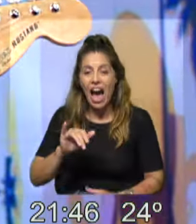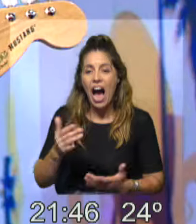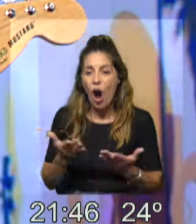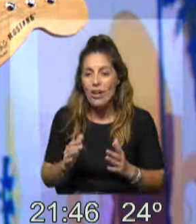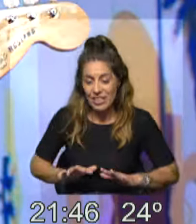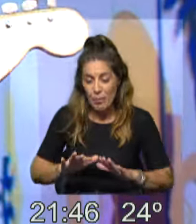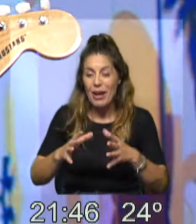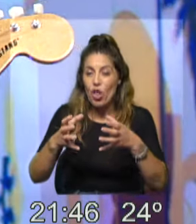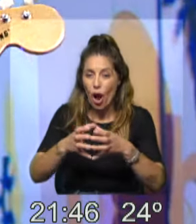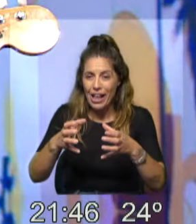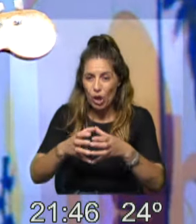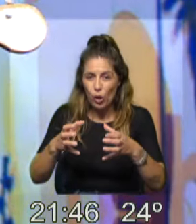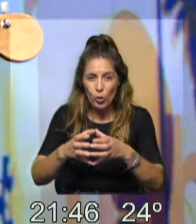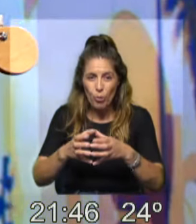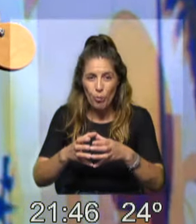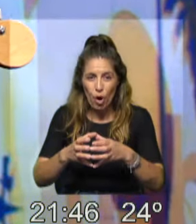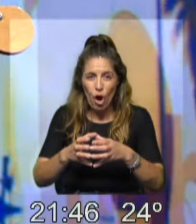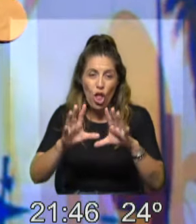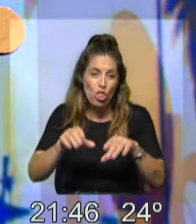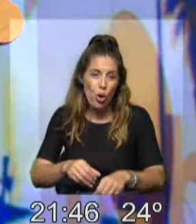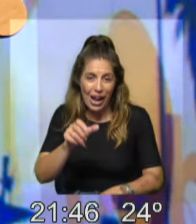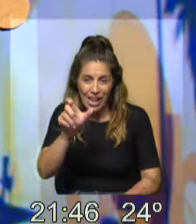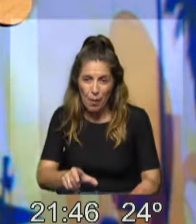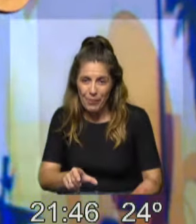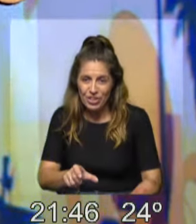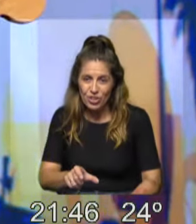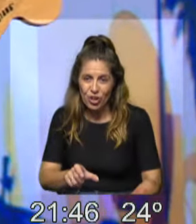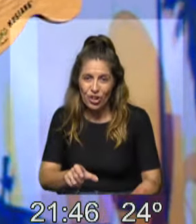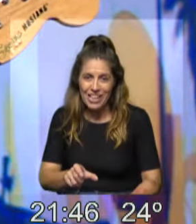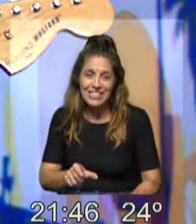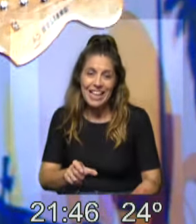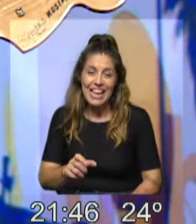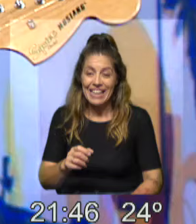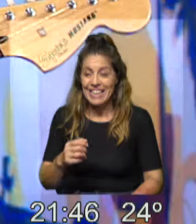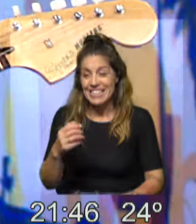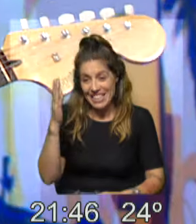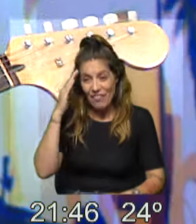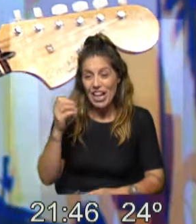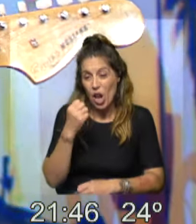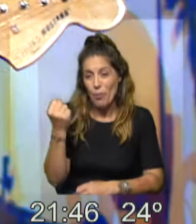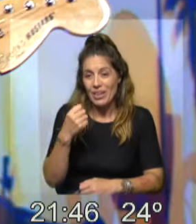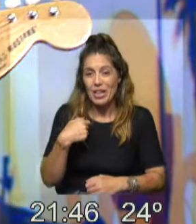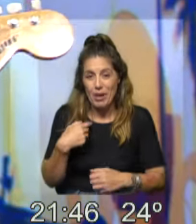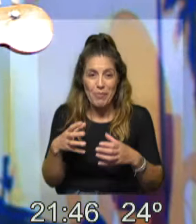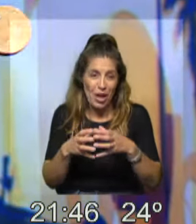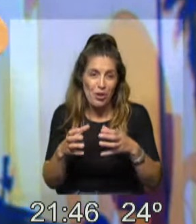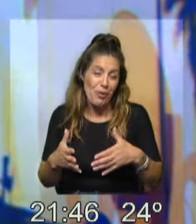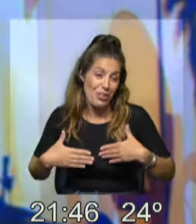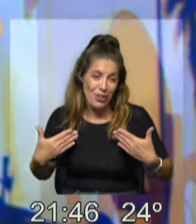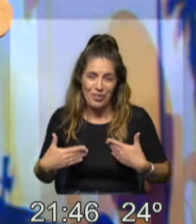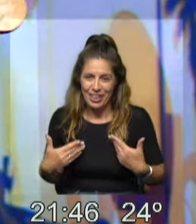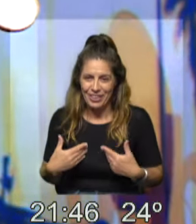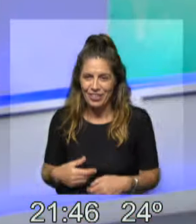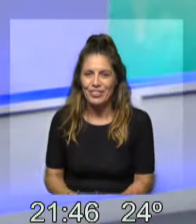está armando la banda, que es toda la gente que sabe que está atrás mío, sabe que lo importante es que para mí hacer la banda y estoy muy contento con eso. Así